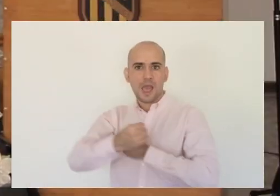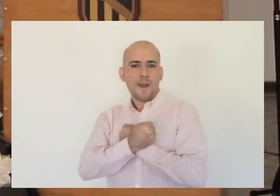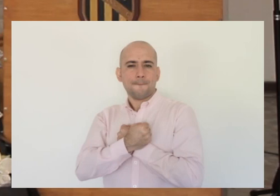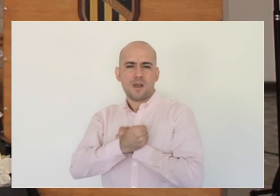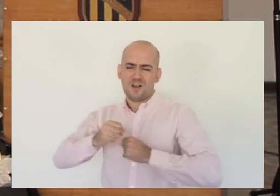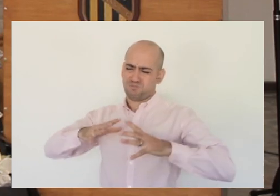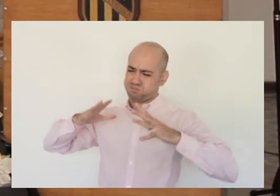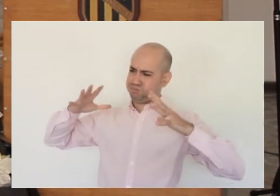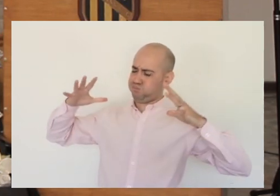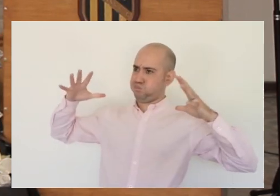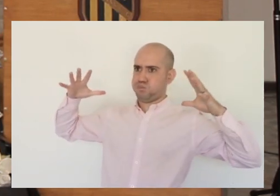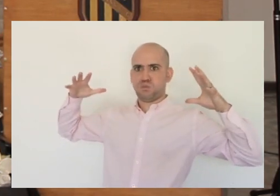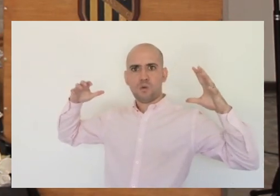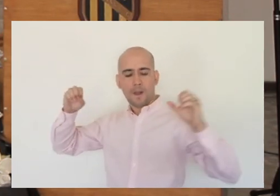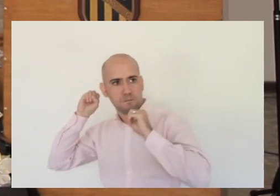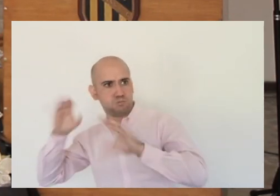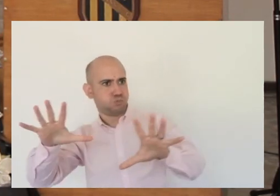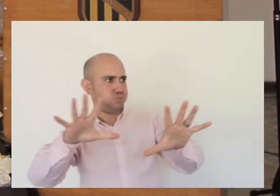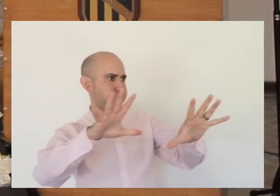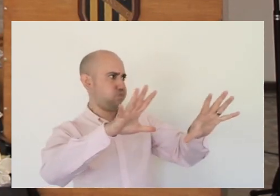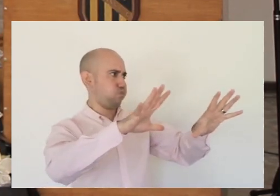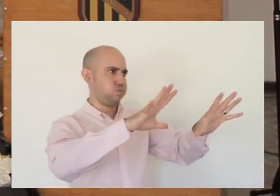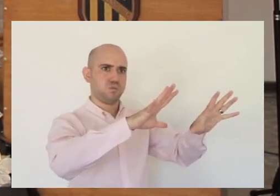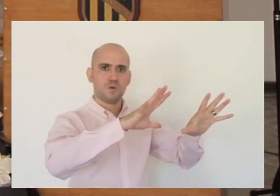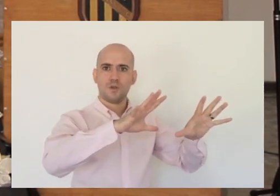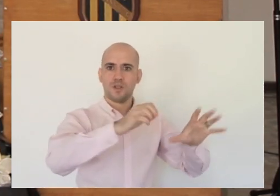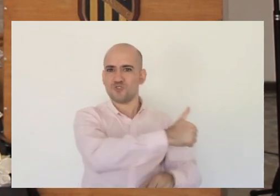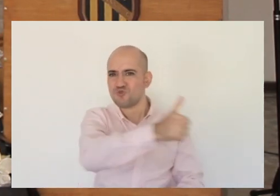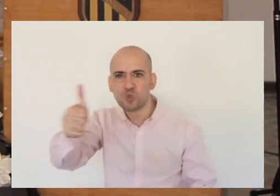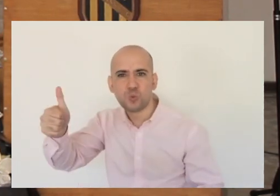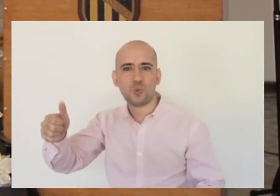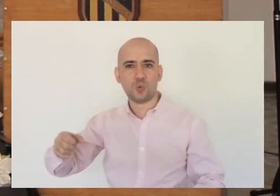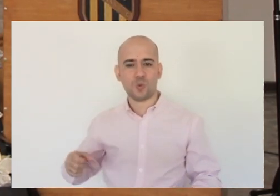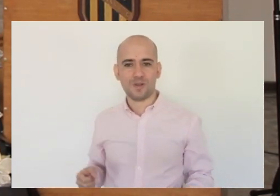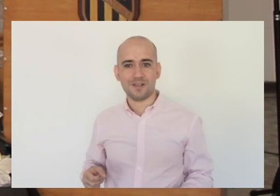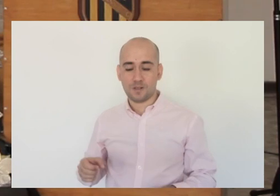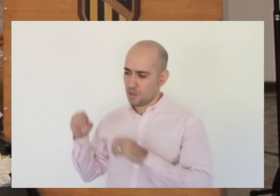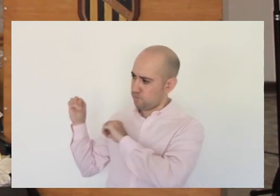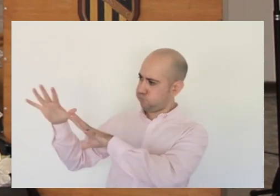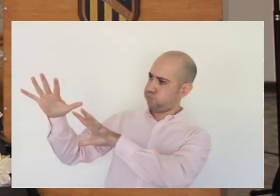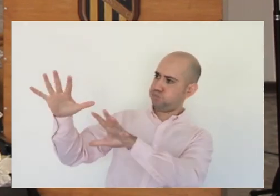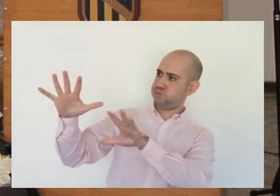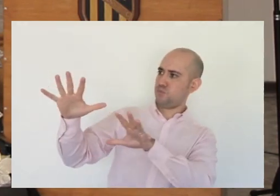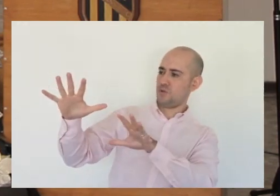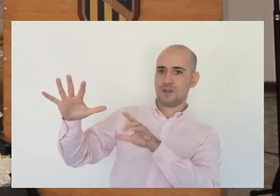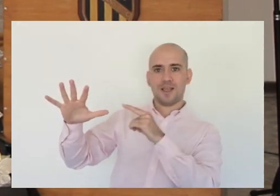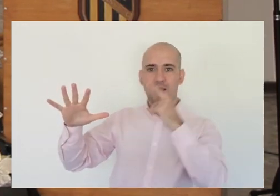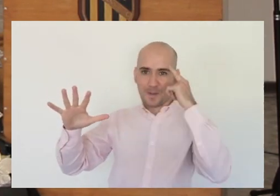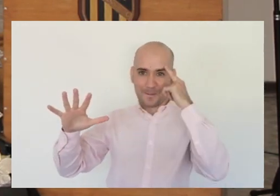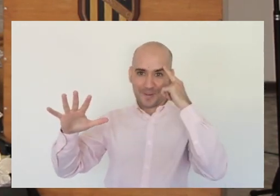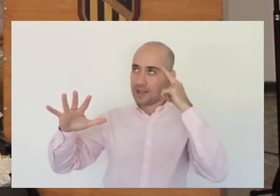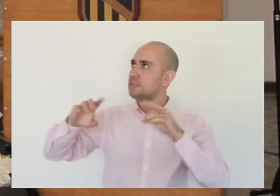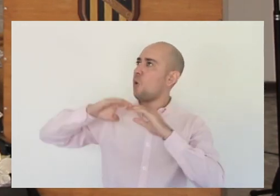El amor de Dios es infinito. Se propaga por doquier, iluminando cada rincón del universo.